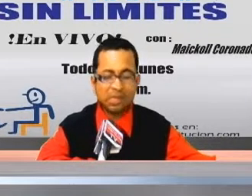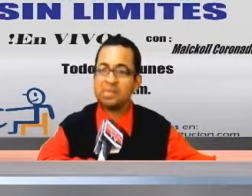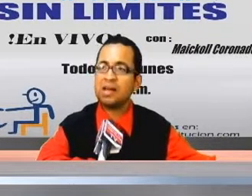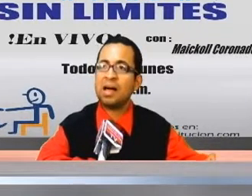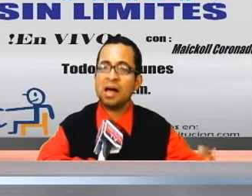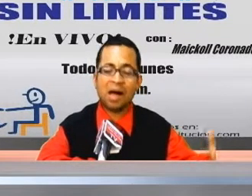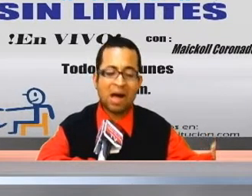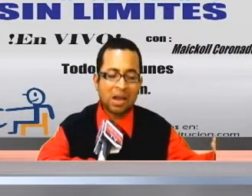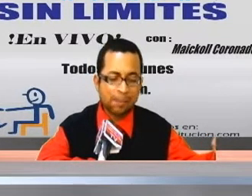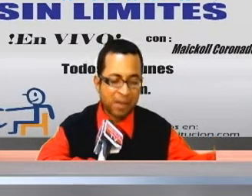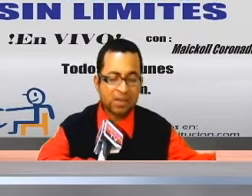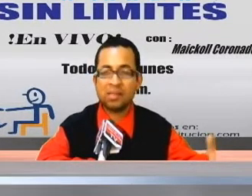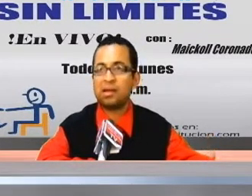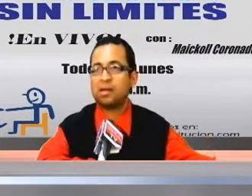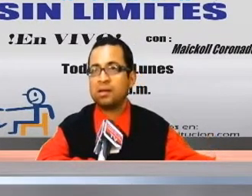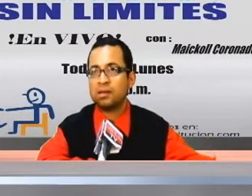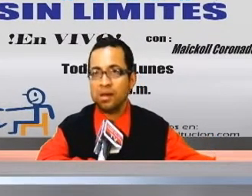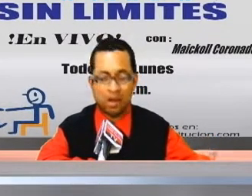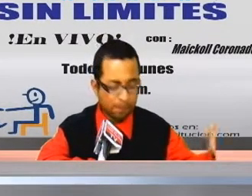que entren